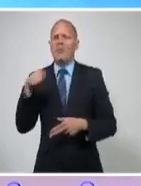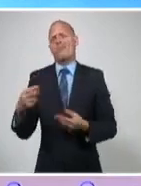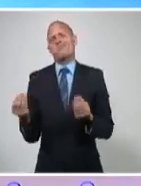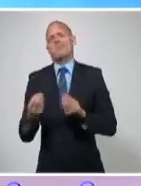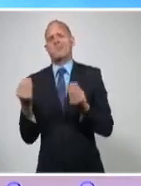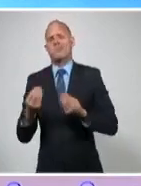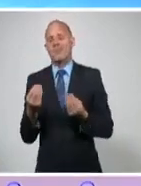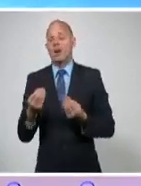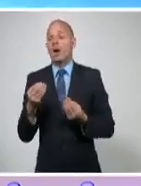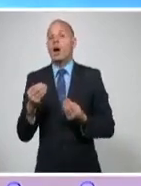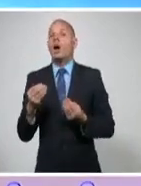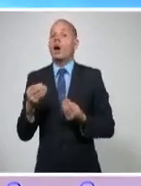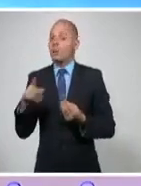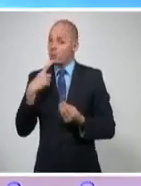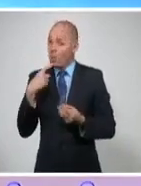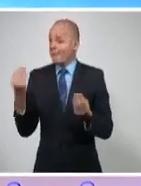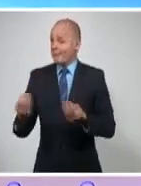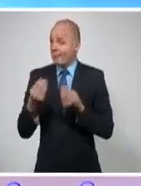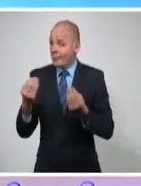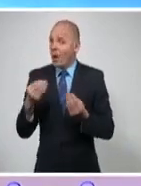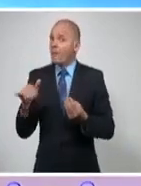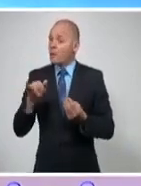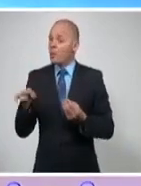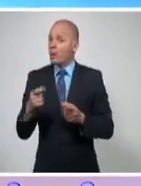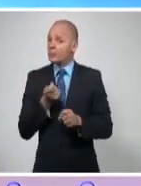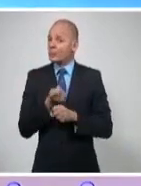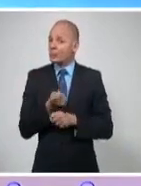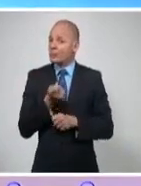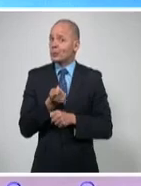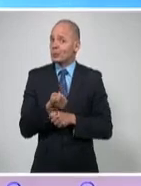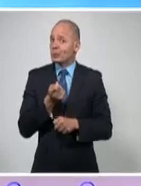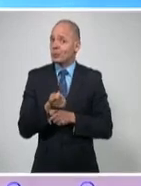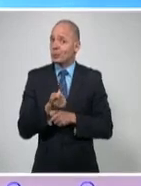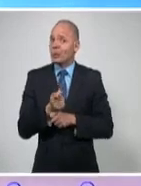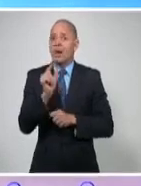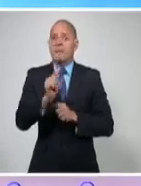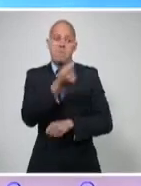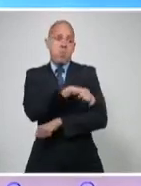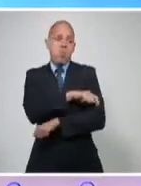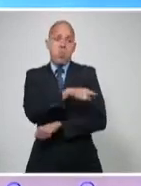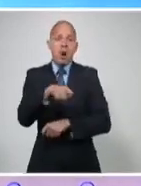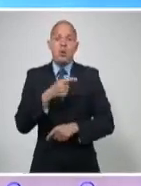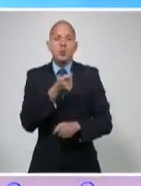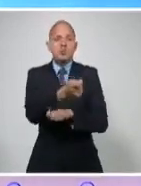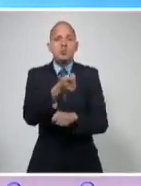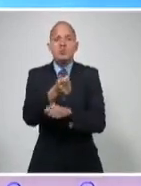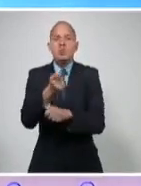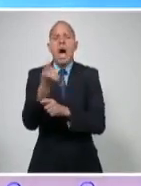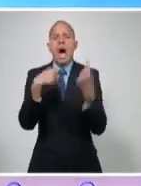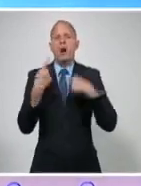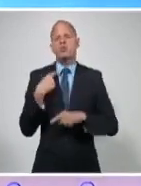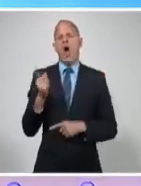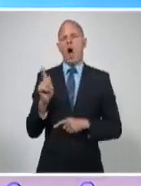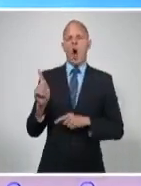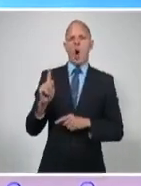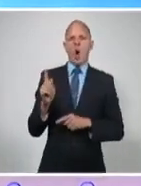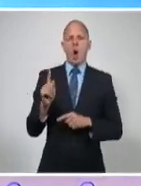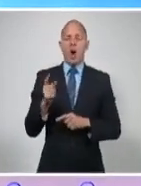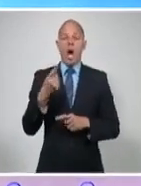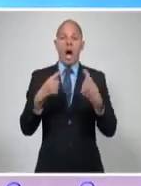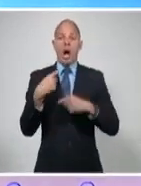pueden notar las agresiones, son seducidos, son idiotizados, influidos y manipulados